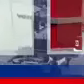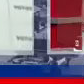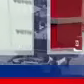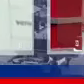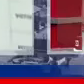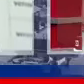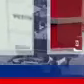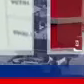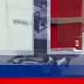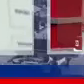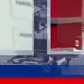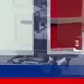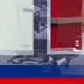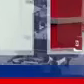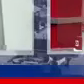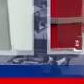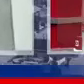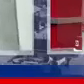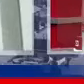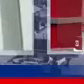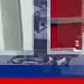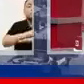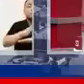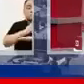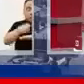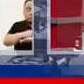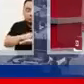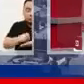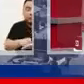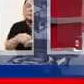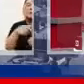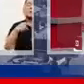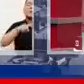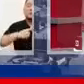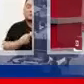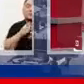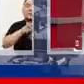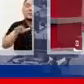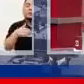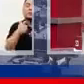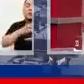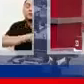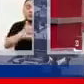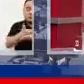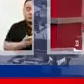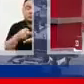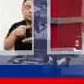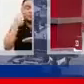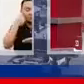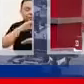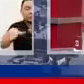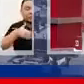las 802 actas. Exactamente. Pero luego viene el tema de las actas impugnadas.